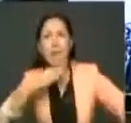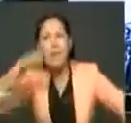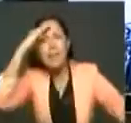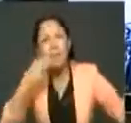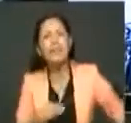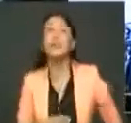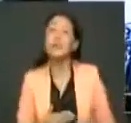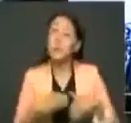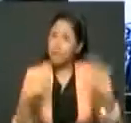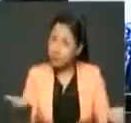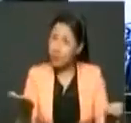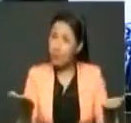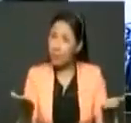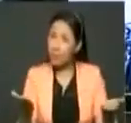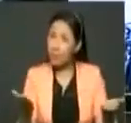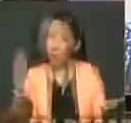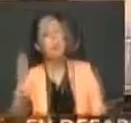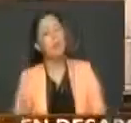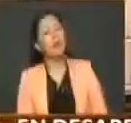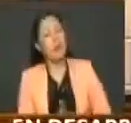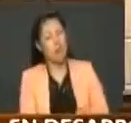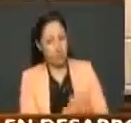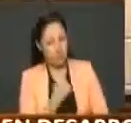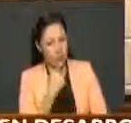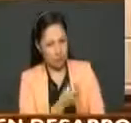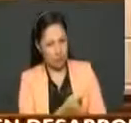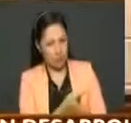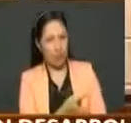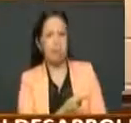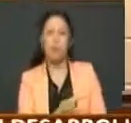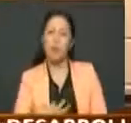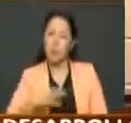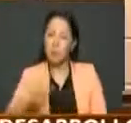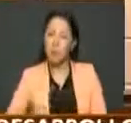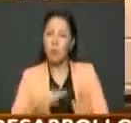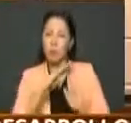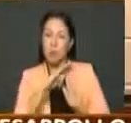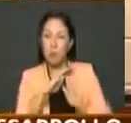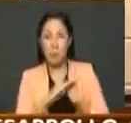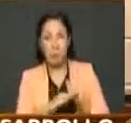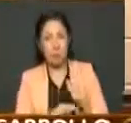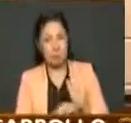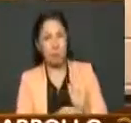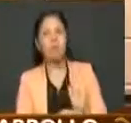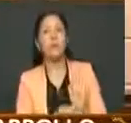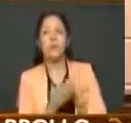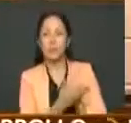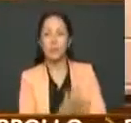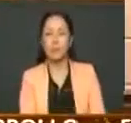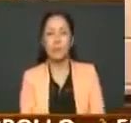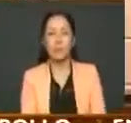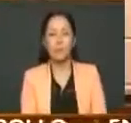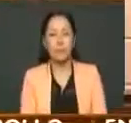haber faltado al orden de acuerdo a la disposición de la Comisión de Ética. Continúe con el uso de la palabra.